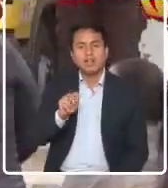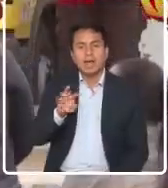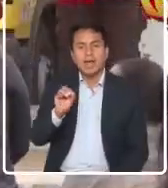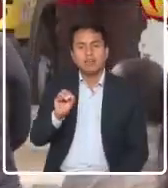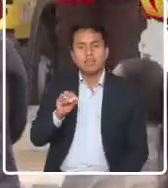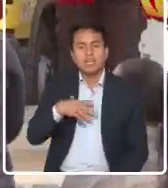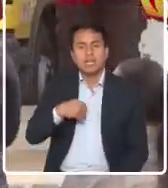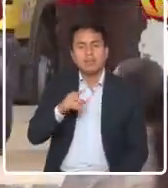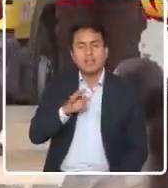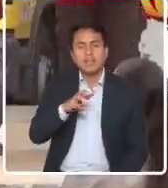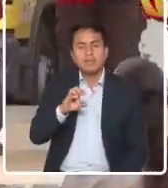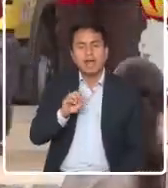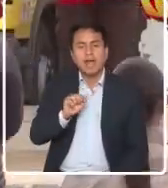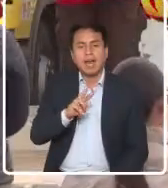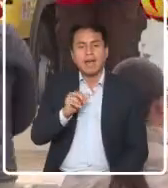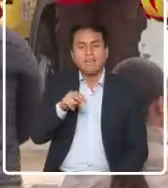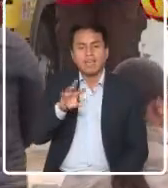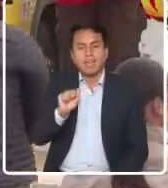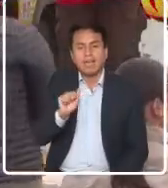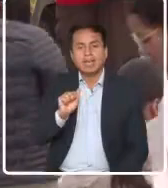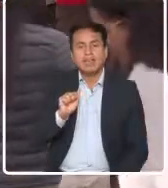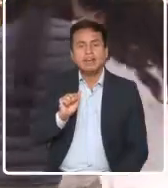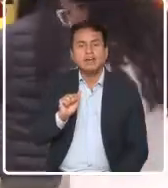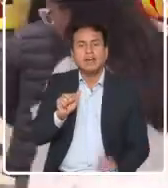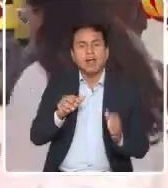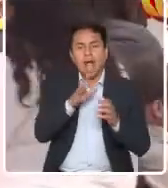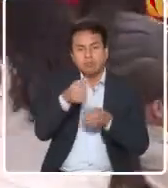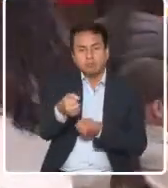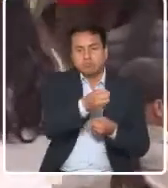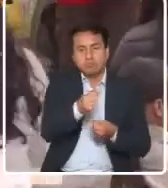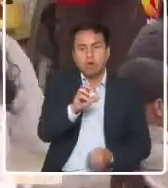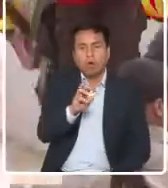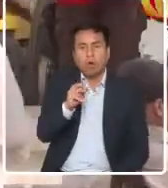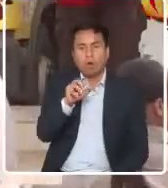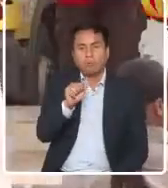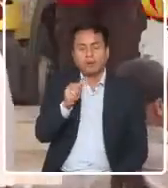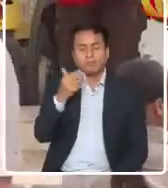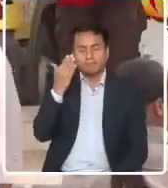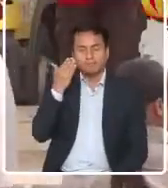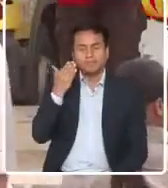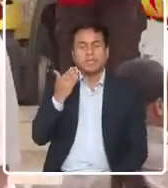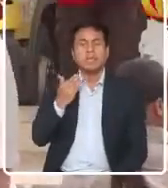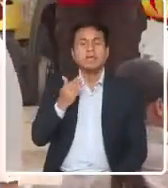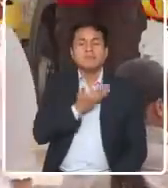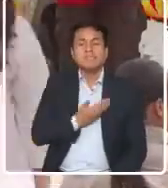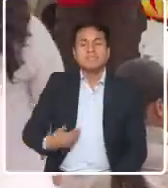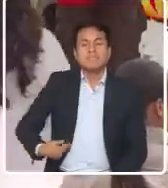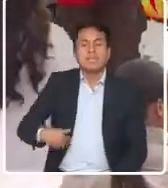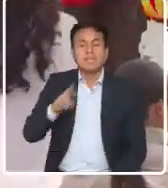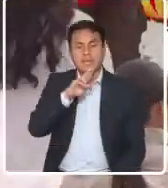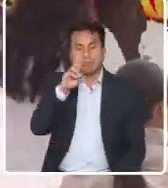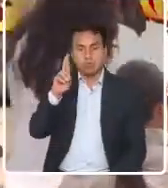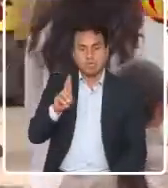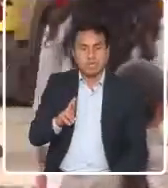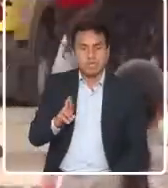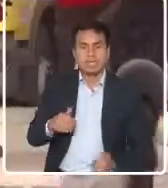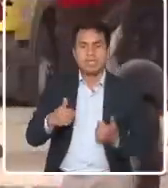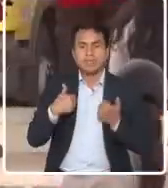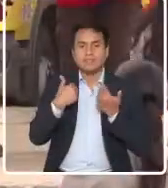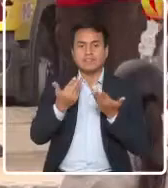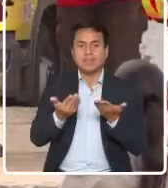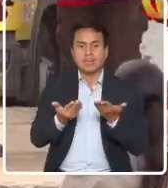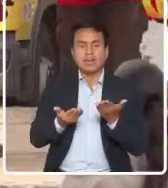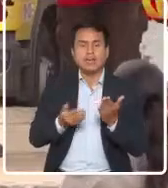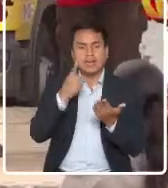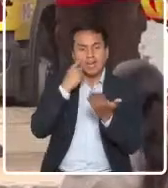Pérez, hija de Felipe Alvarado Aravena, brigadista de Arauco por Corma. El presidente de la República hará entrega de